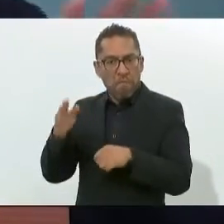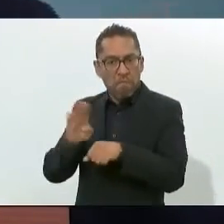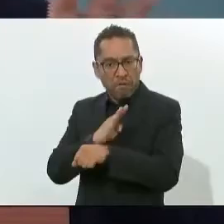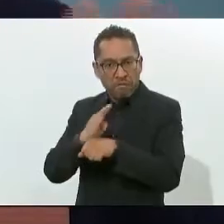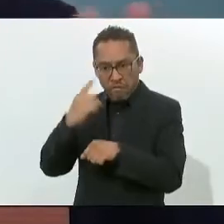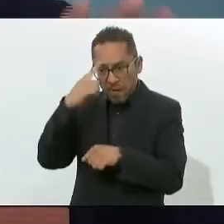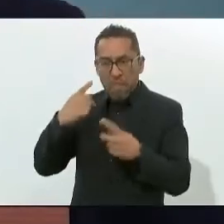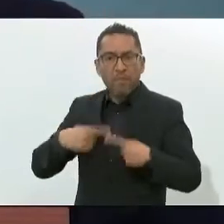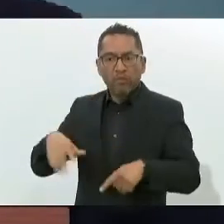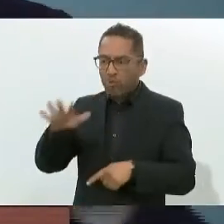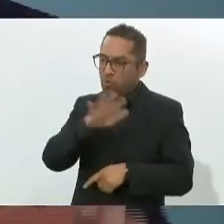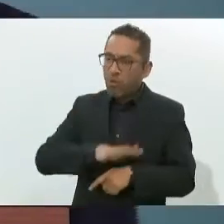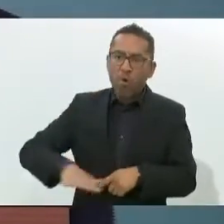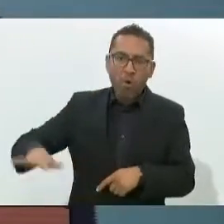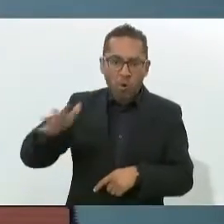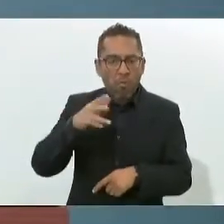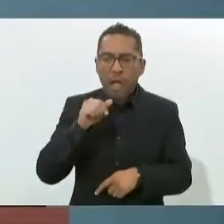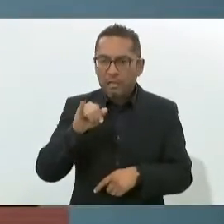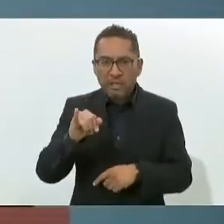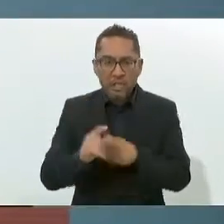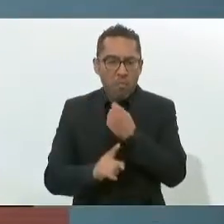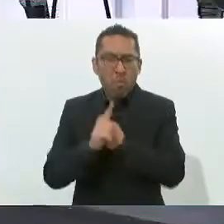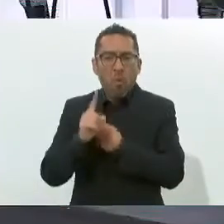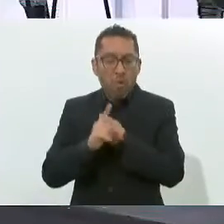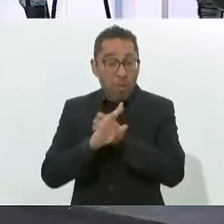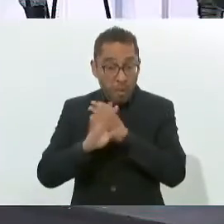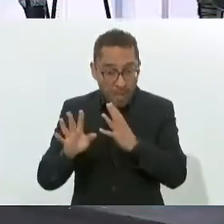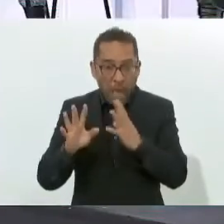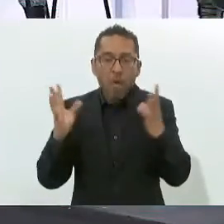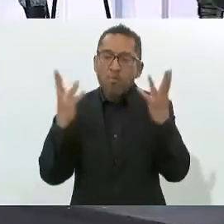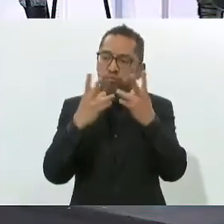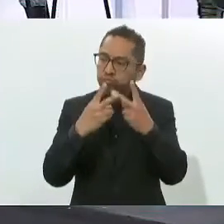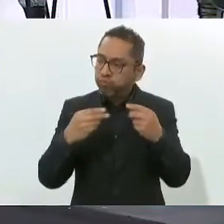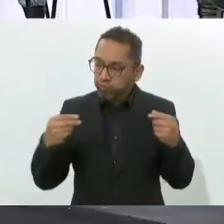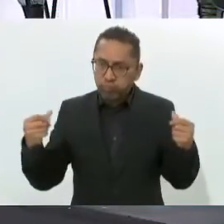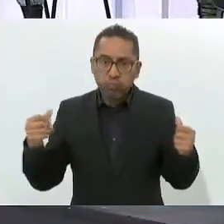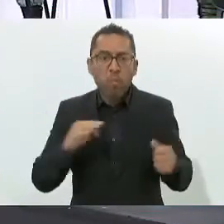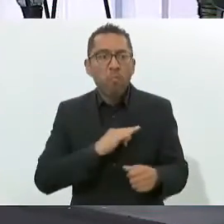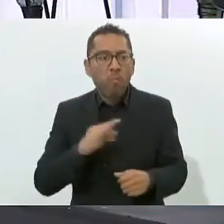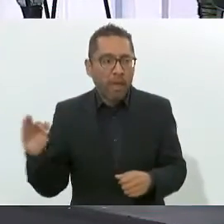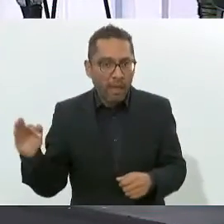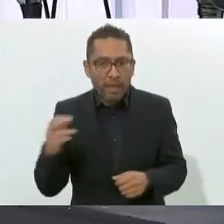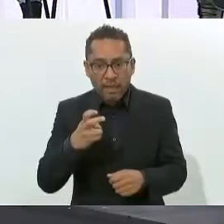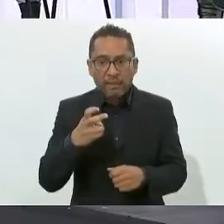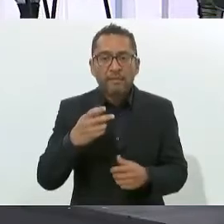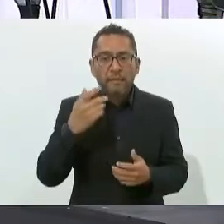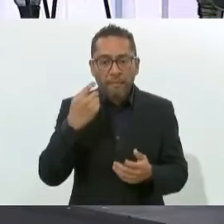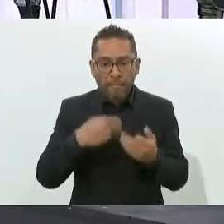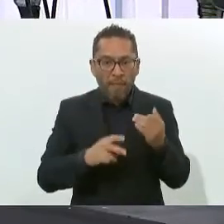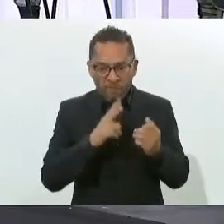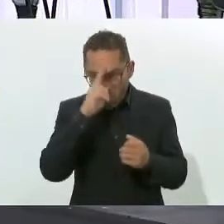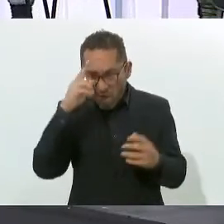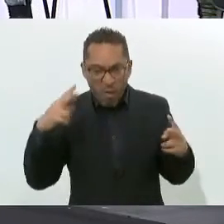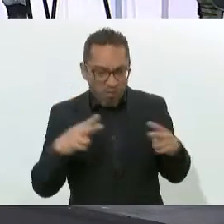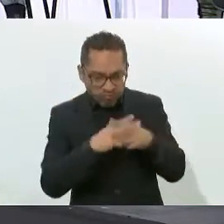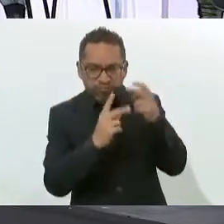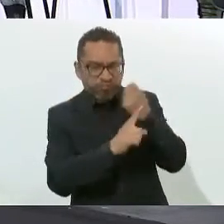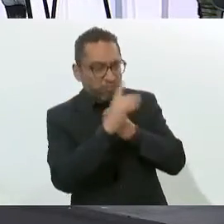ir resolviendo el problema de la inseguridad y de la violencia.